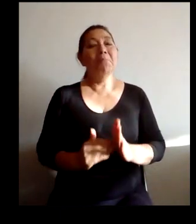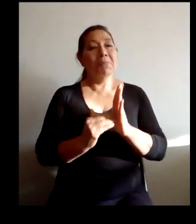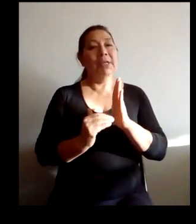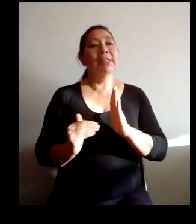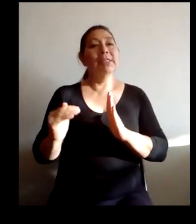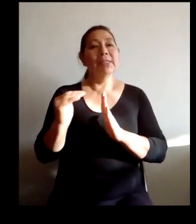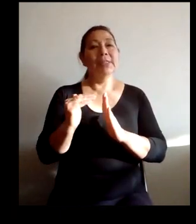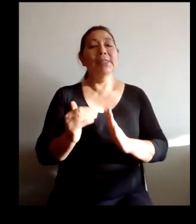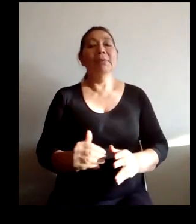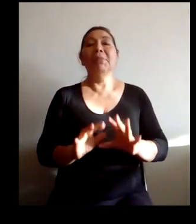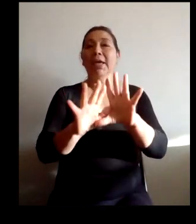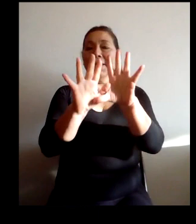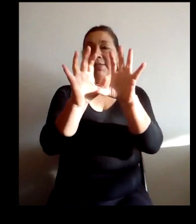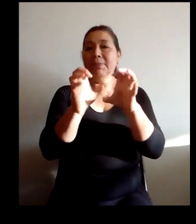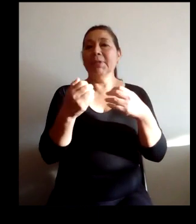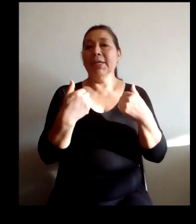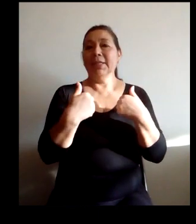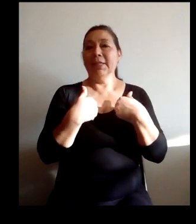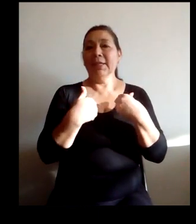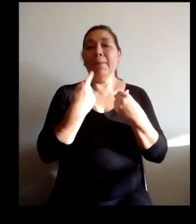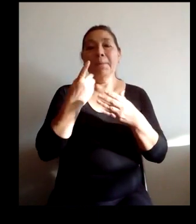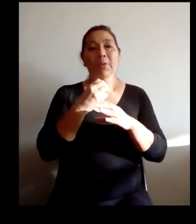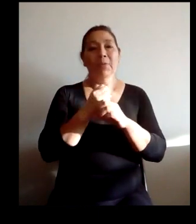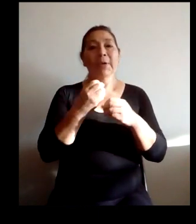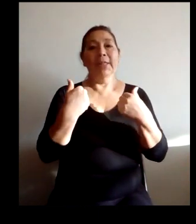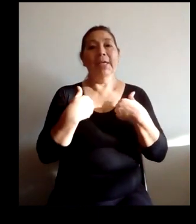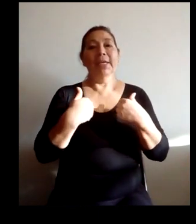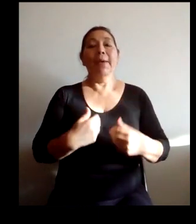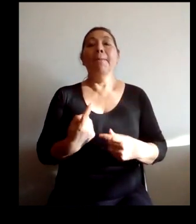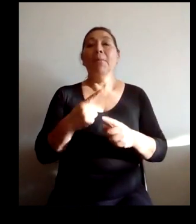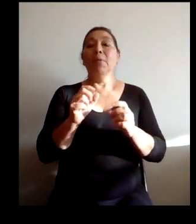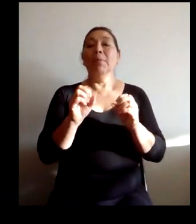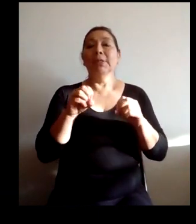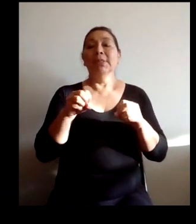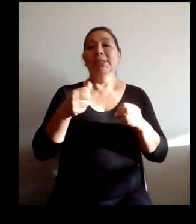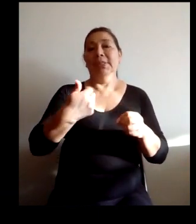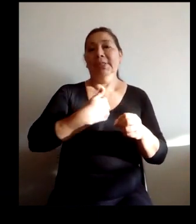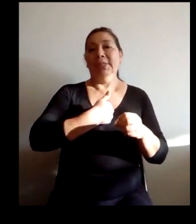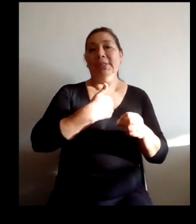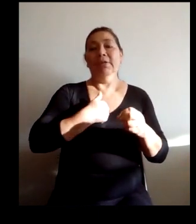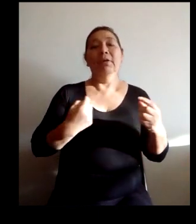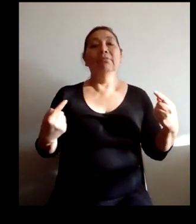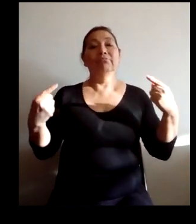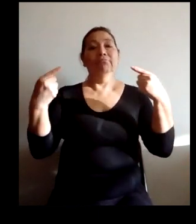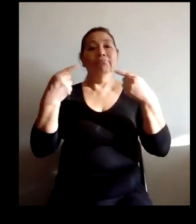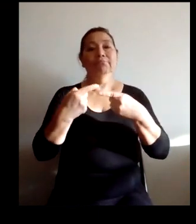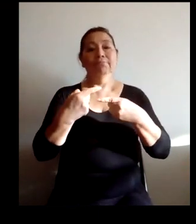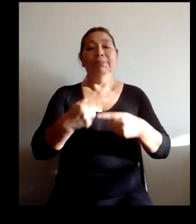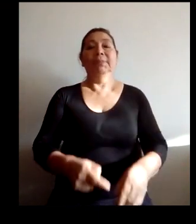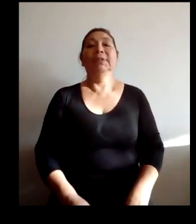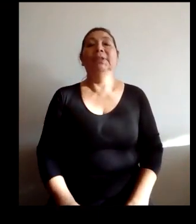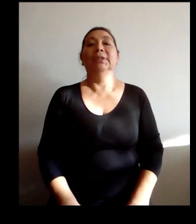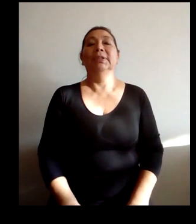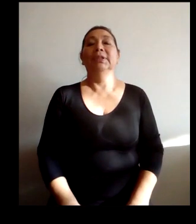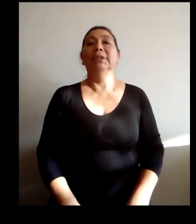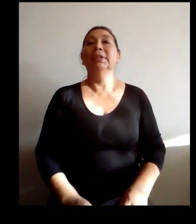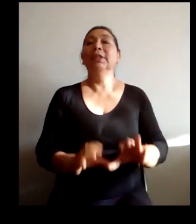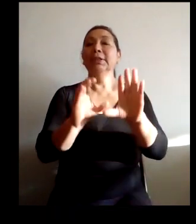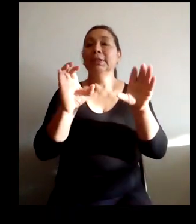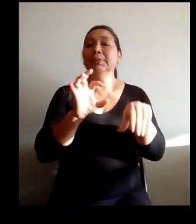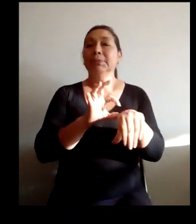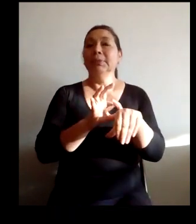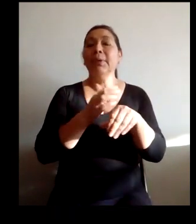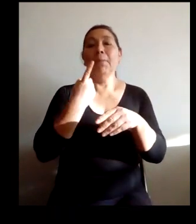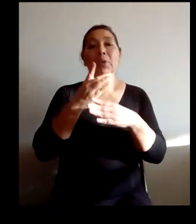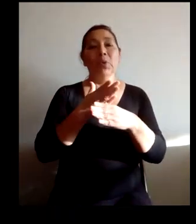el tema de los exámenes correspondientes, los exámenes médicos correspondientes, ¿no? Asimismo, se señala que existe una contradicción en el proceso respecto al